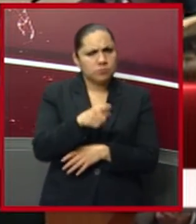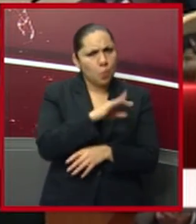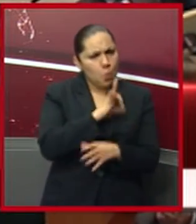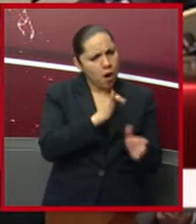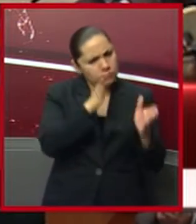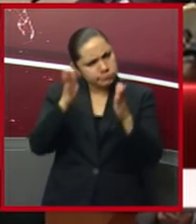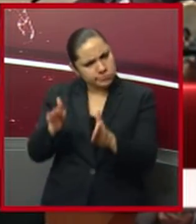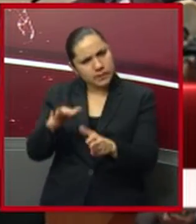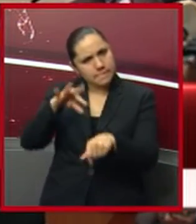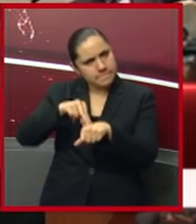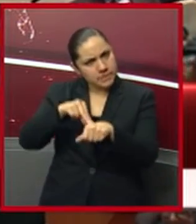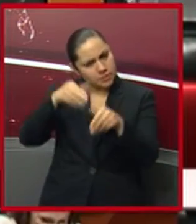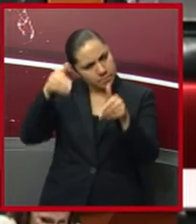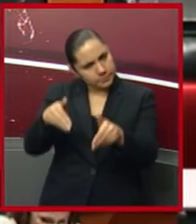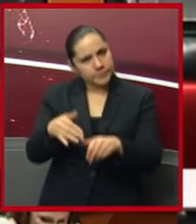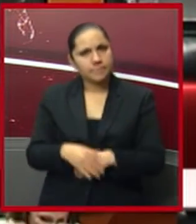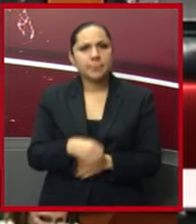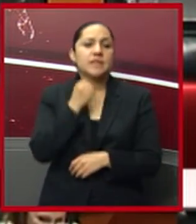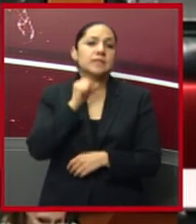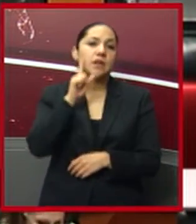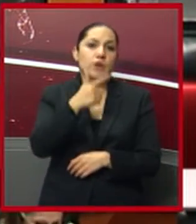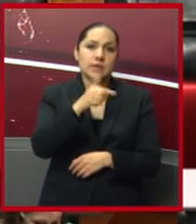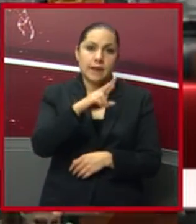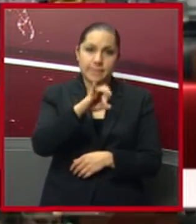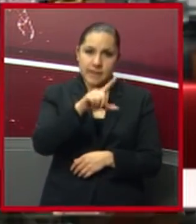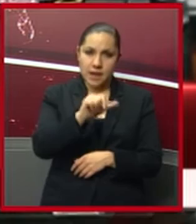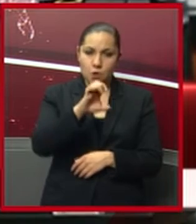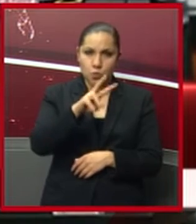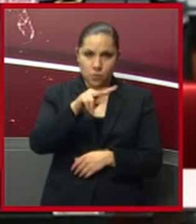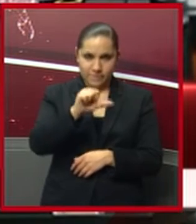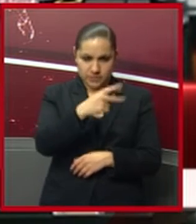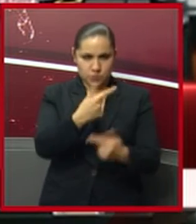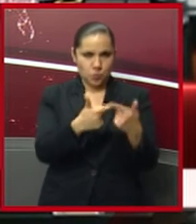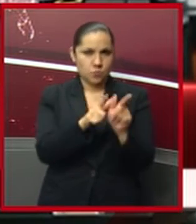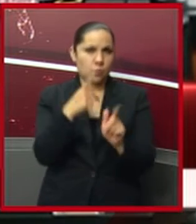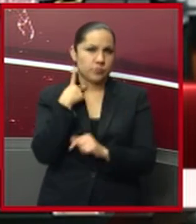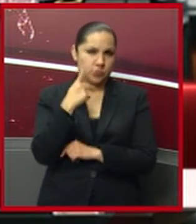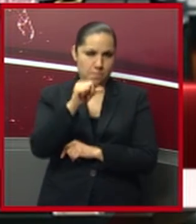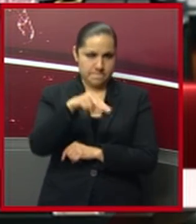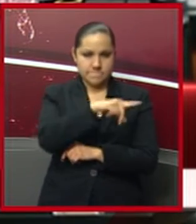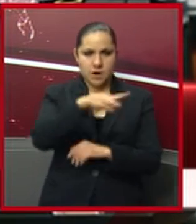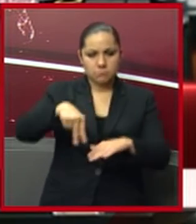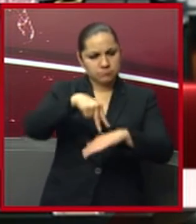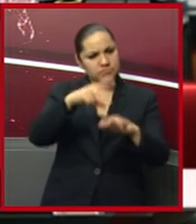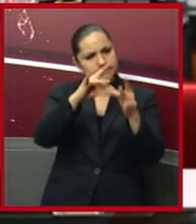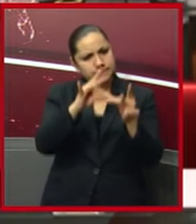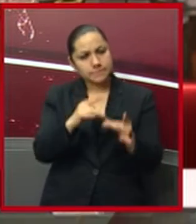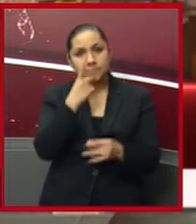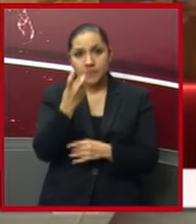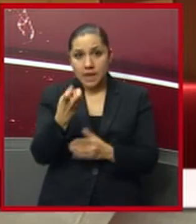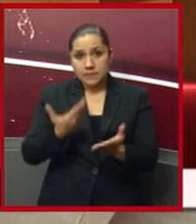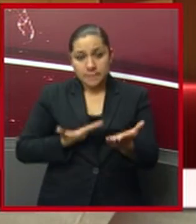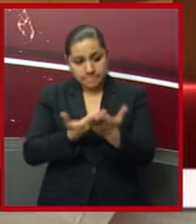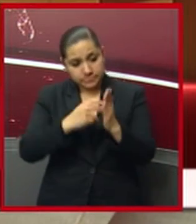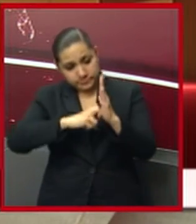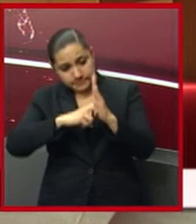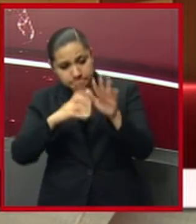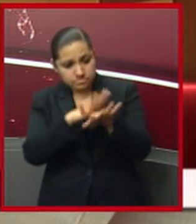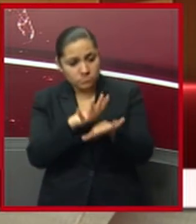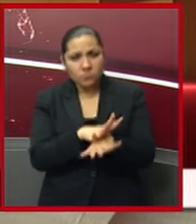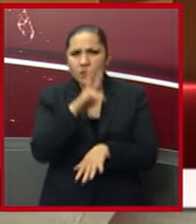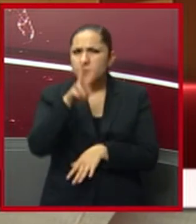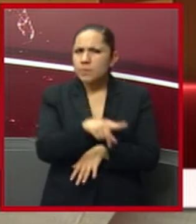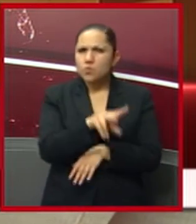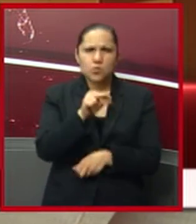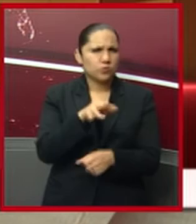La senadora Gabriela Cuevas Barrón, del Grupo Parlamentario de Acción Nacional, ahí en tribuna, afirmó que las modificaciones propuestas son insuficientes, ya que